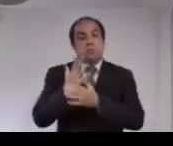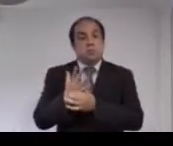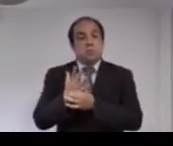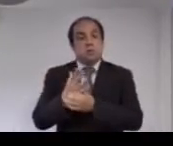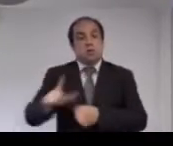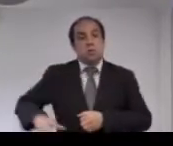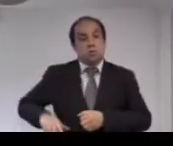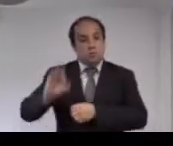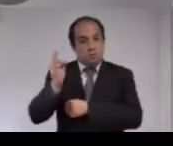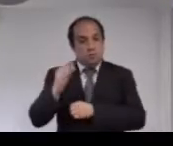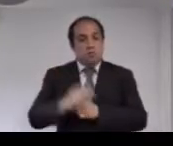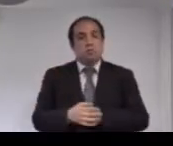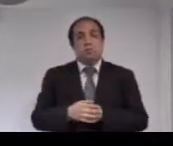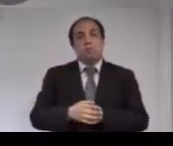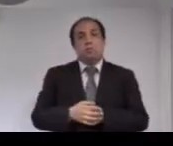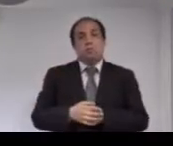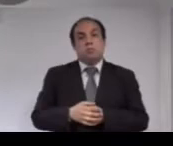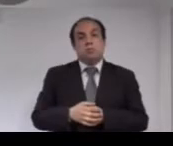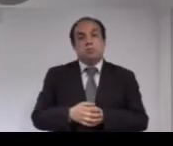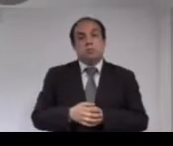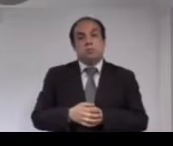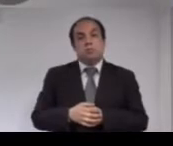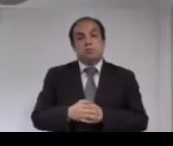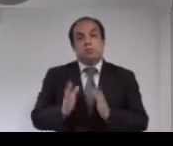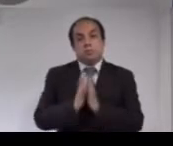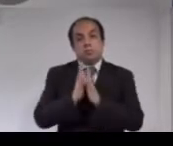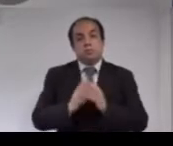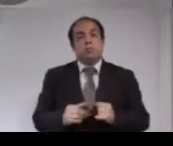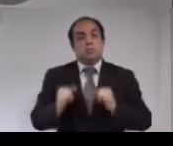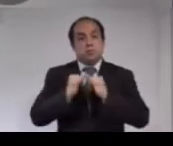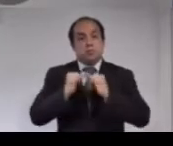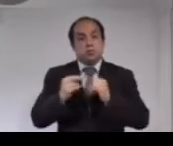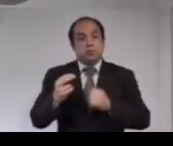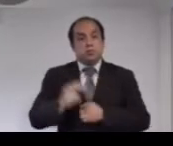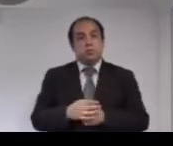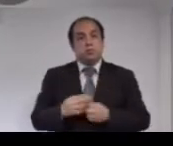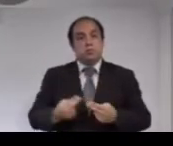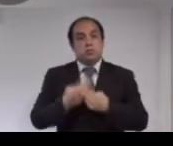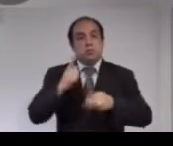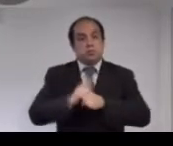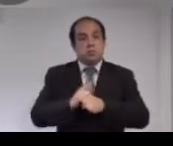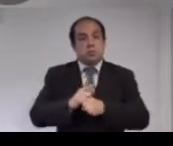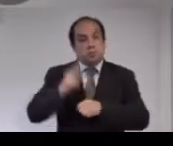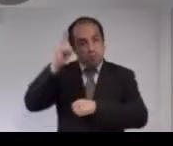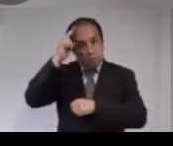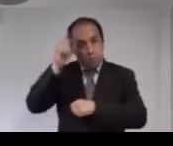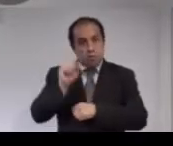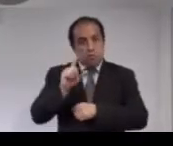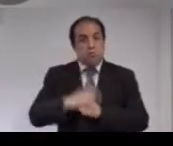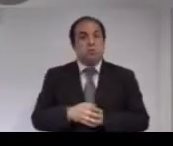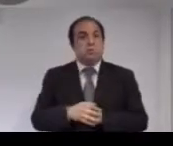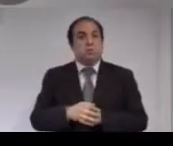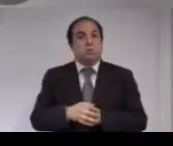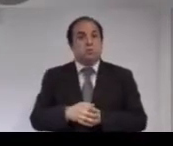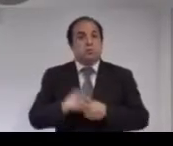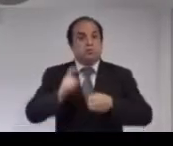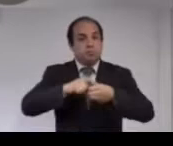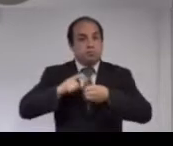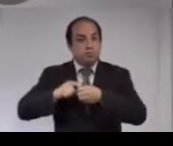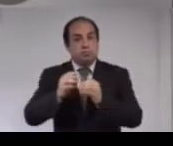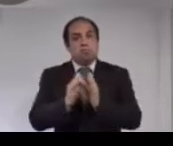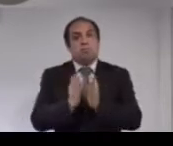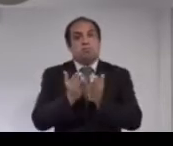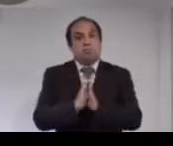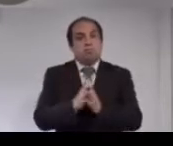el gobierno federal a través del Instituto Nacional de Bellas Artes o del propio INAH, y estaremos en condiciones de irlo integrando a la carpeta. Por